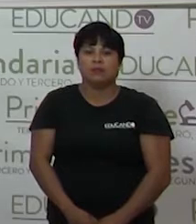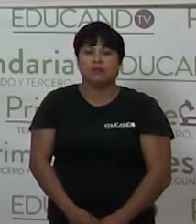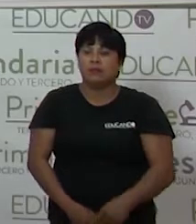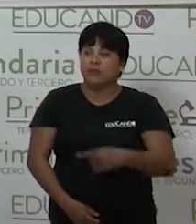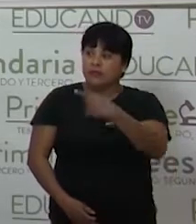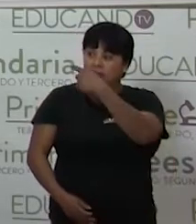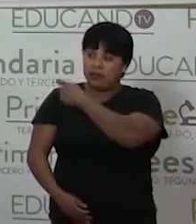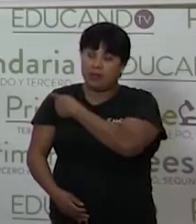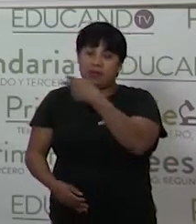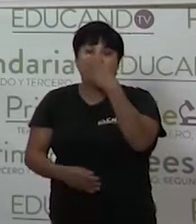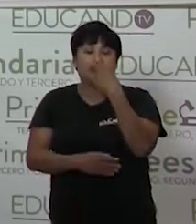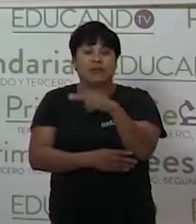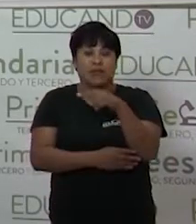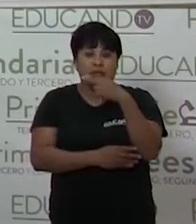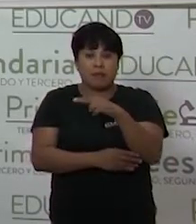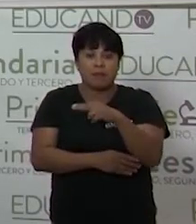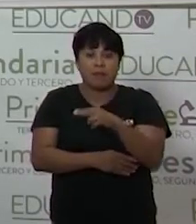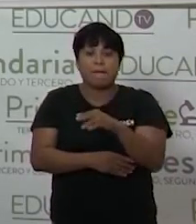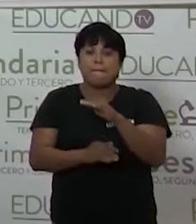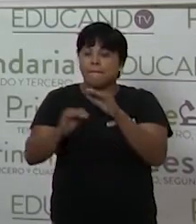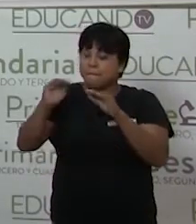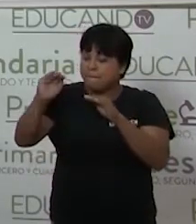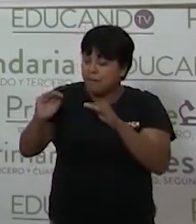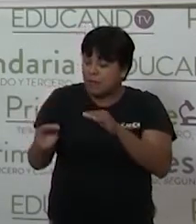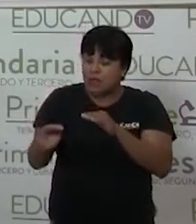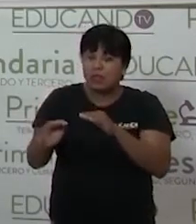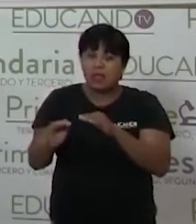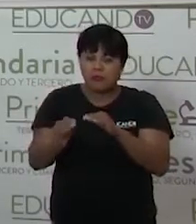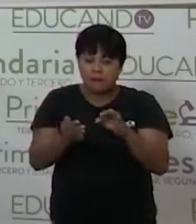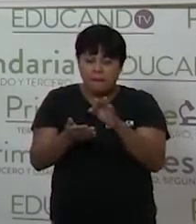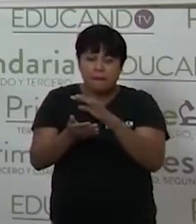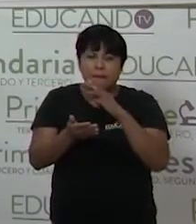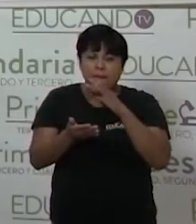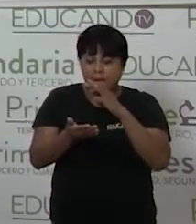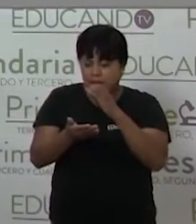se llama pequeña mancha